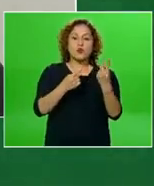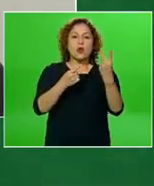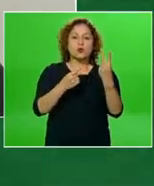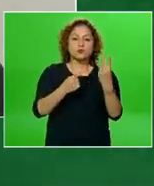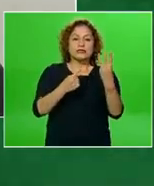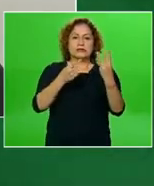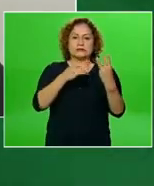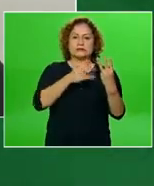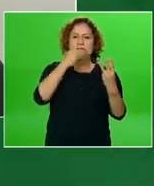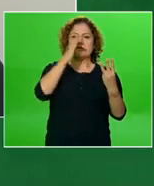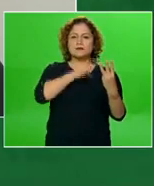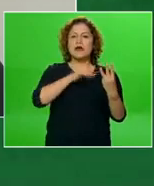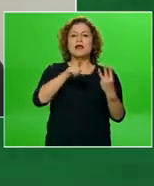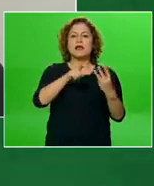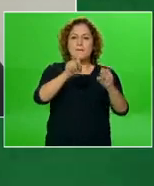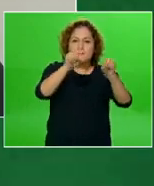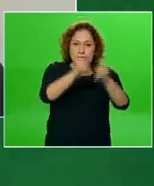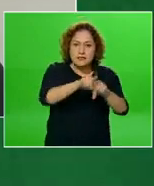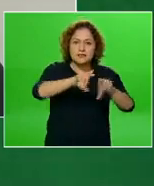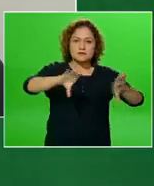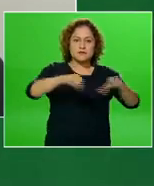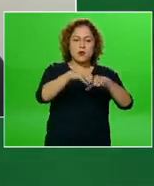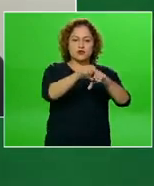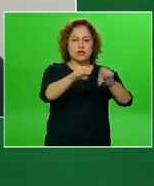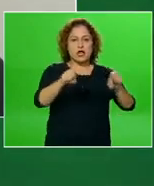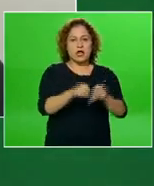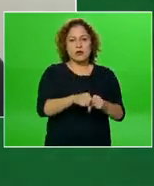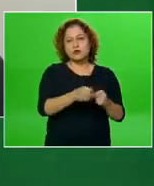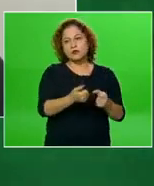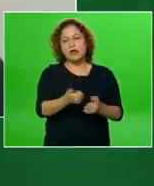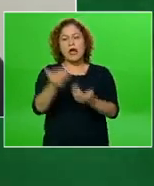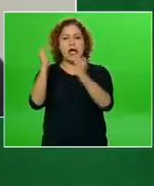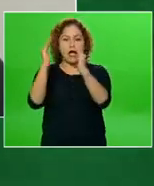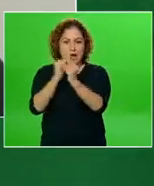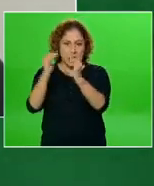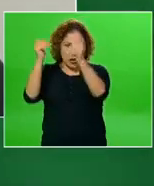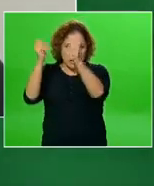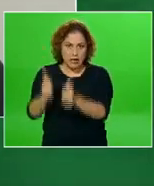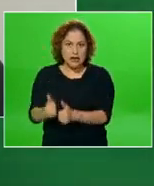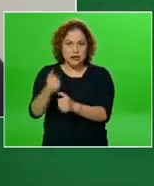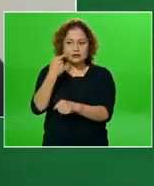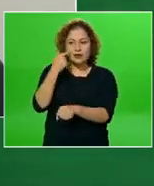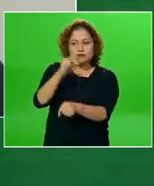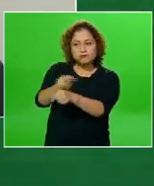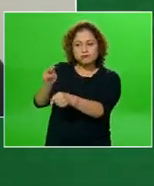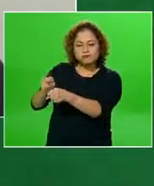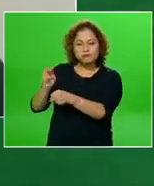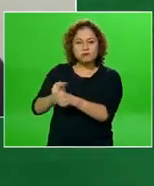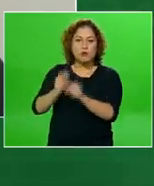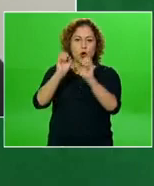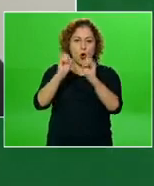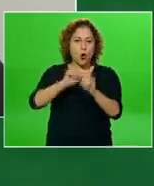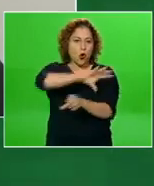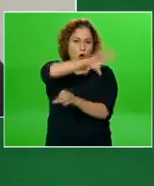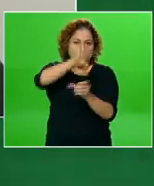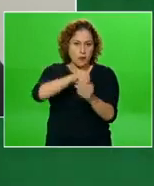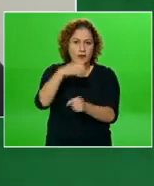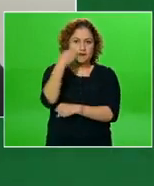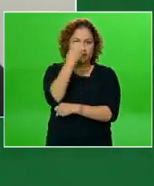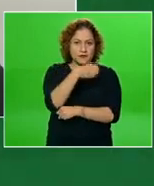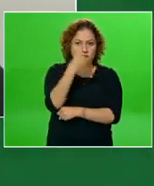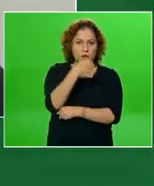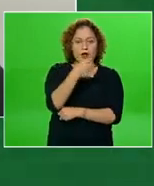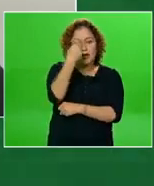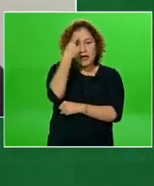14 días para evitar transmisión y contagios poniendo nuevamente reiniciar sus clases cuando este auto